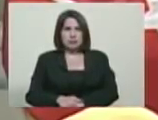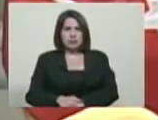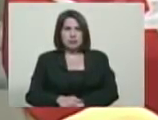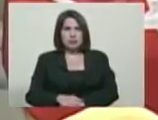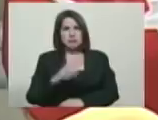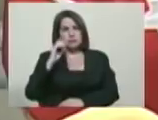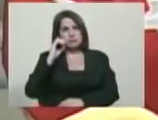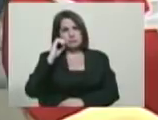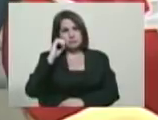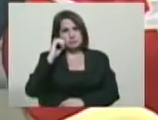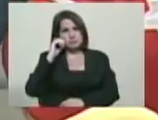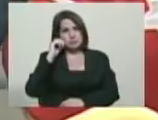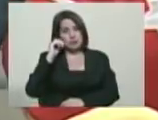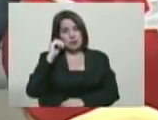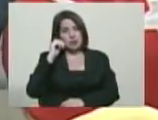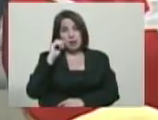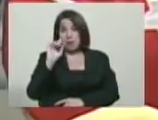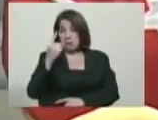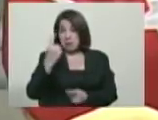Venezuela y Turquía